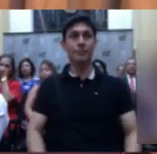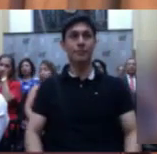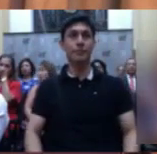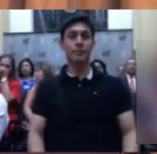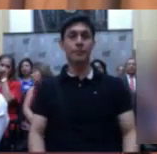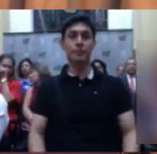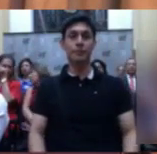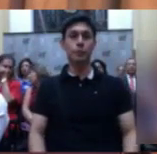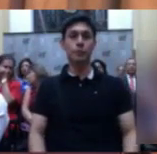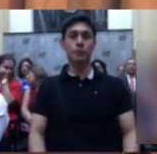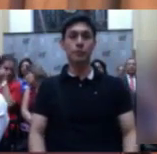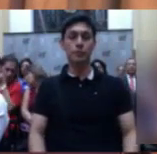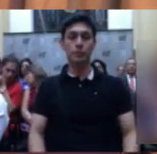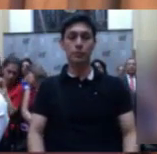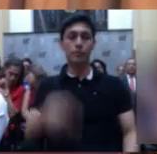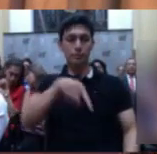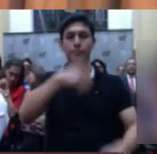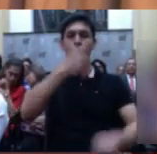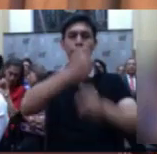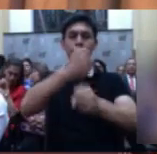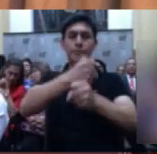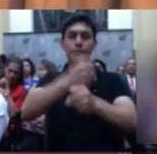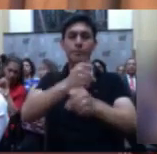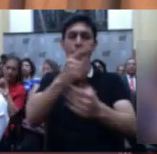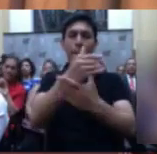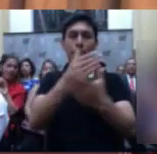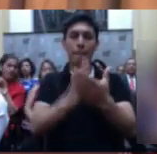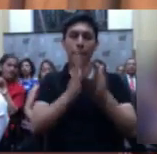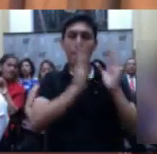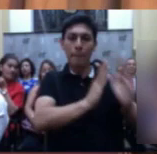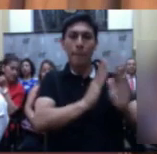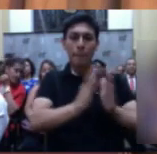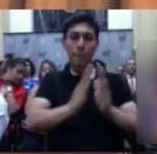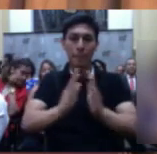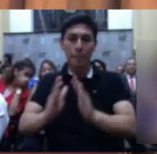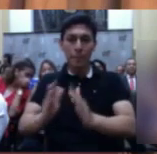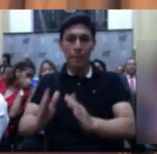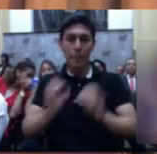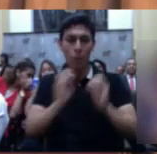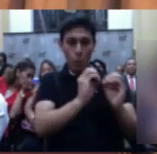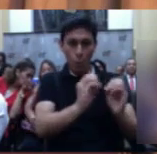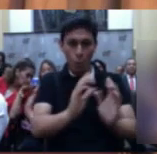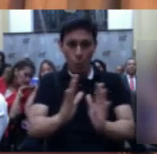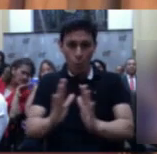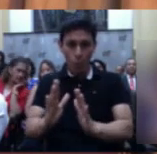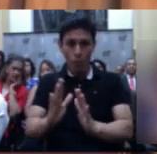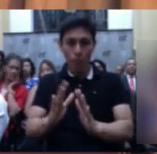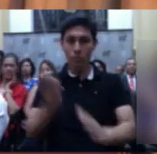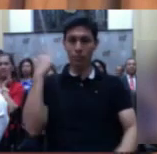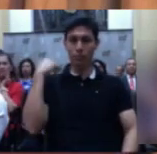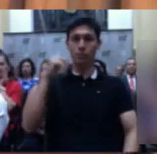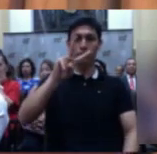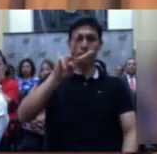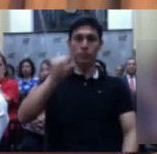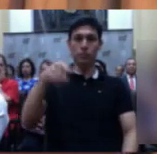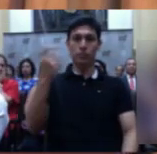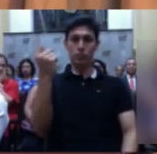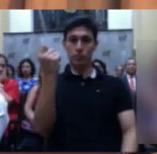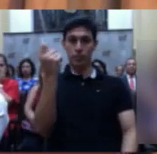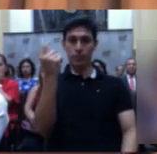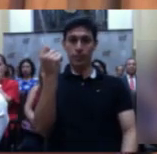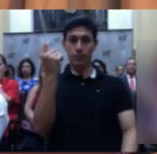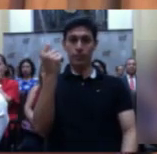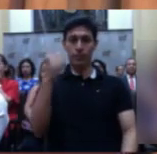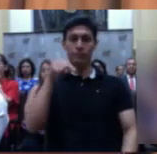ustedes. Una obra que es parte de nuestro plan integral de ordenamiento vial que implementamos en el 2011, pero sobre